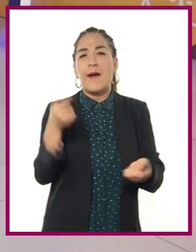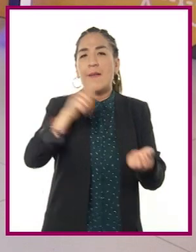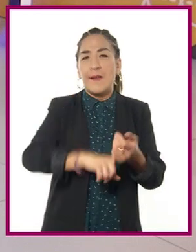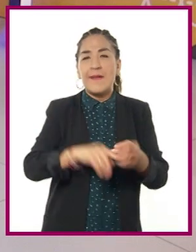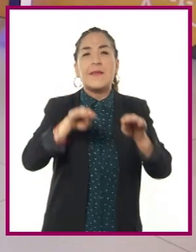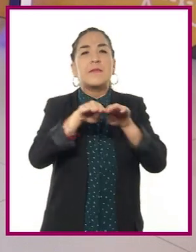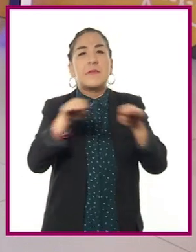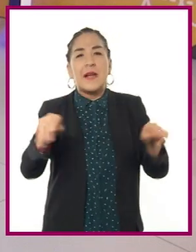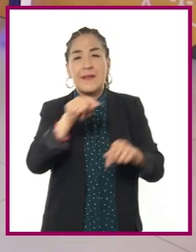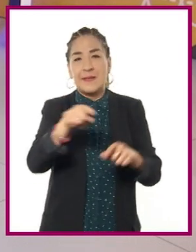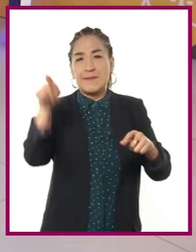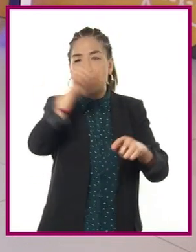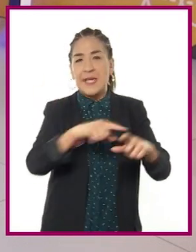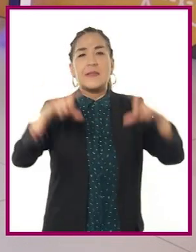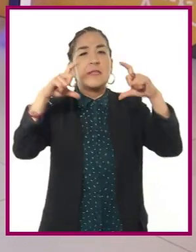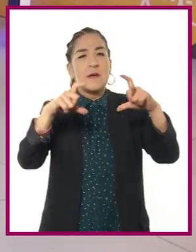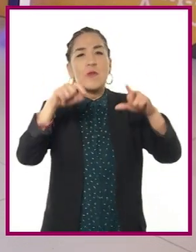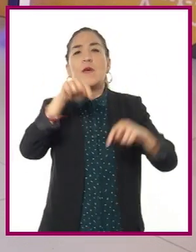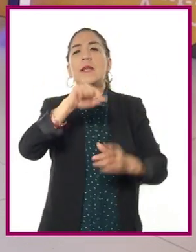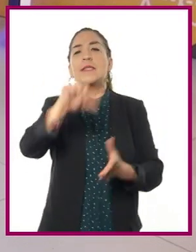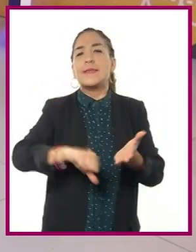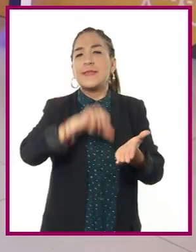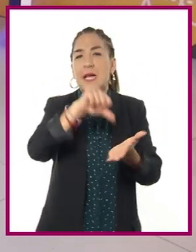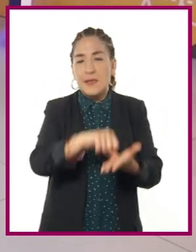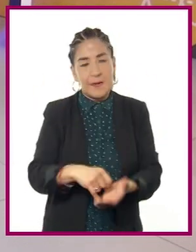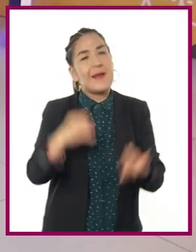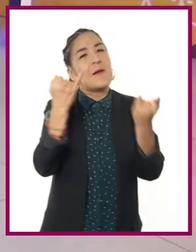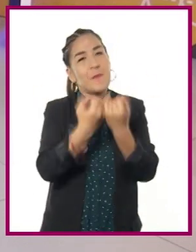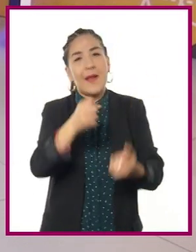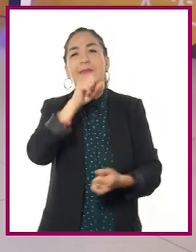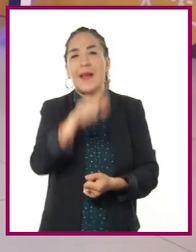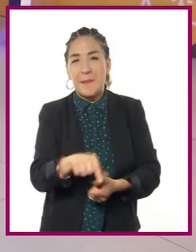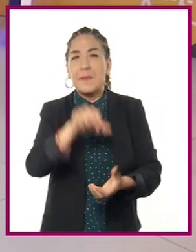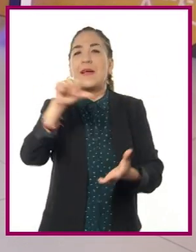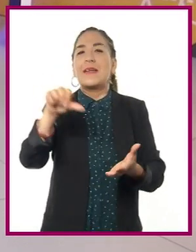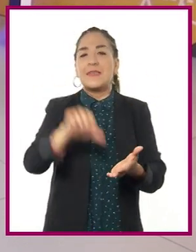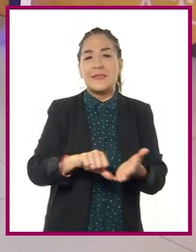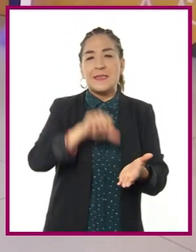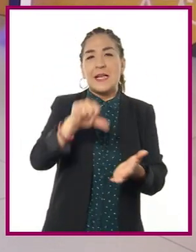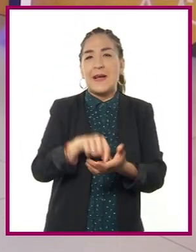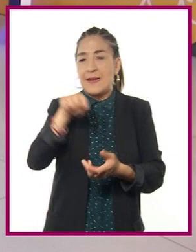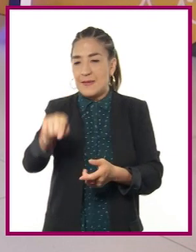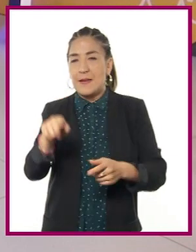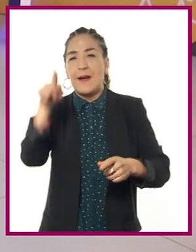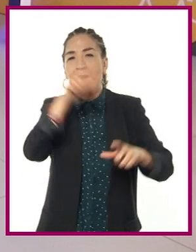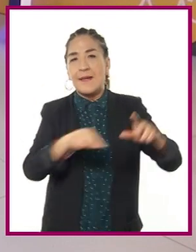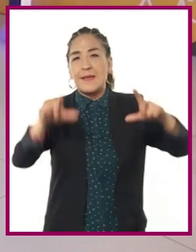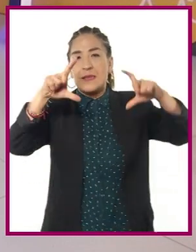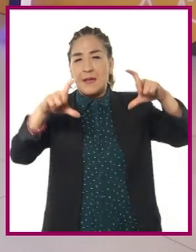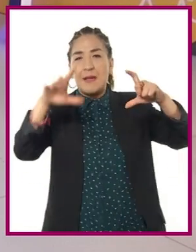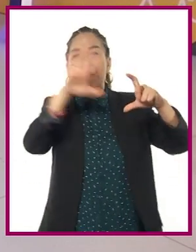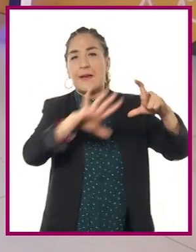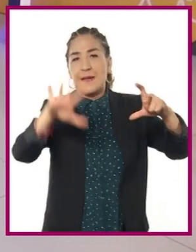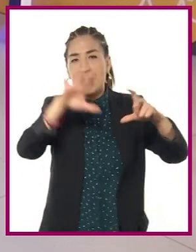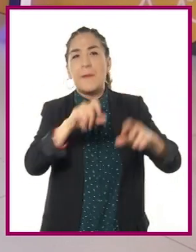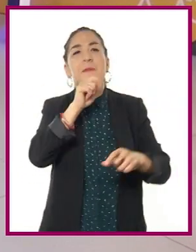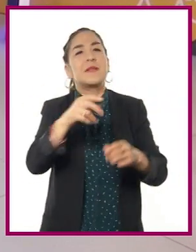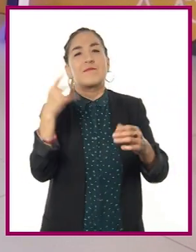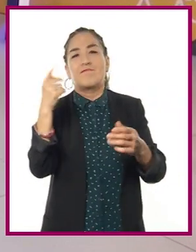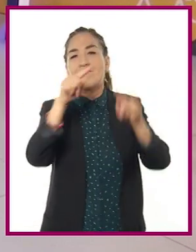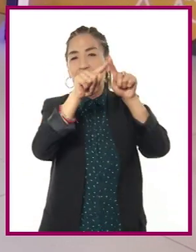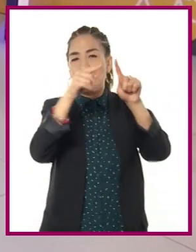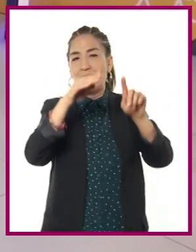una circunferencia, su centro también es el centro de la circunferencia